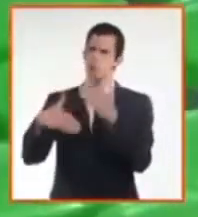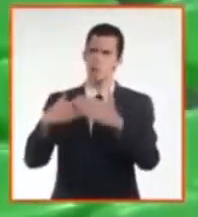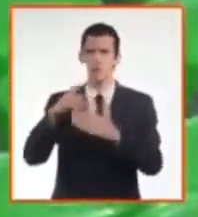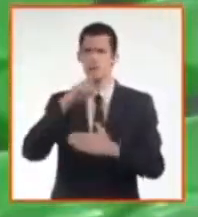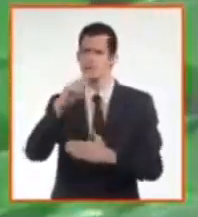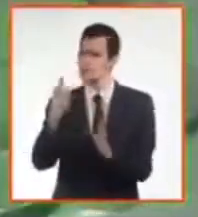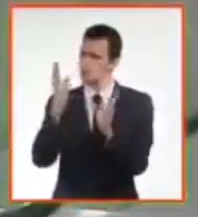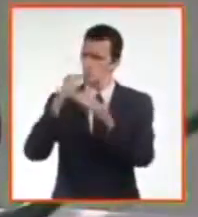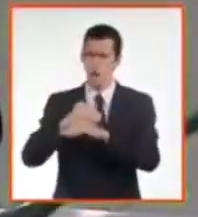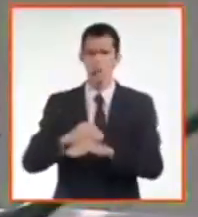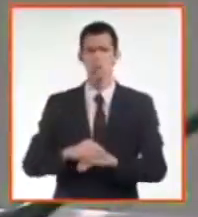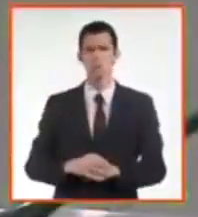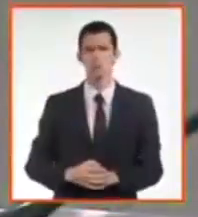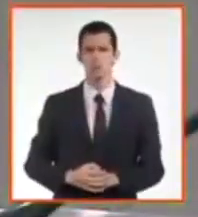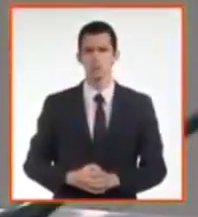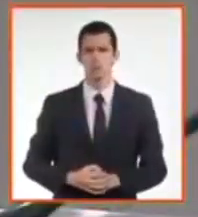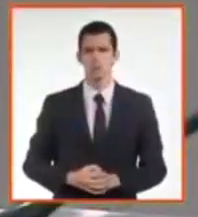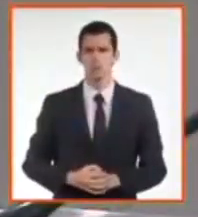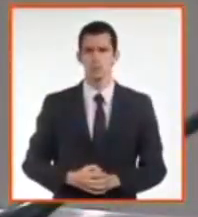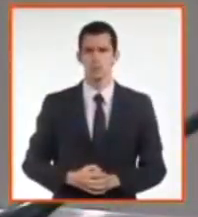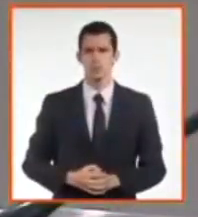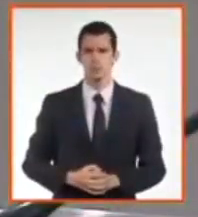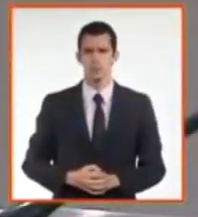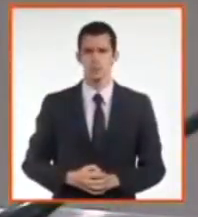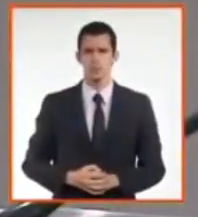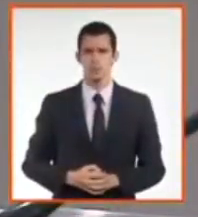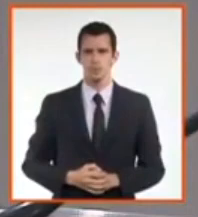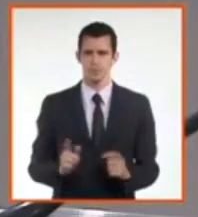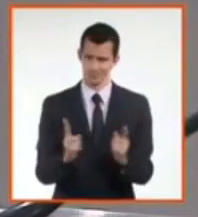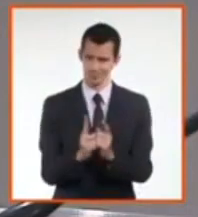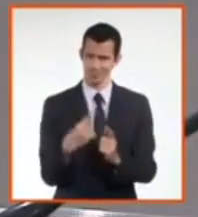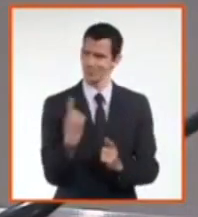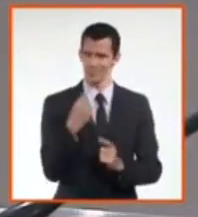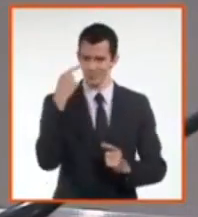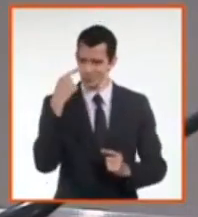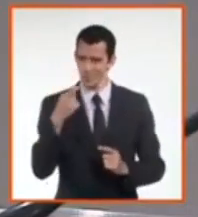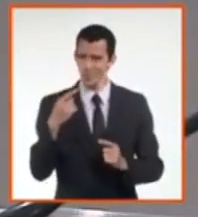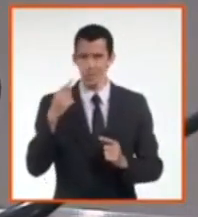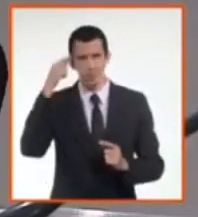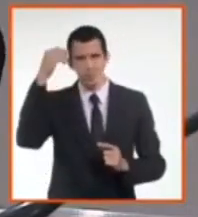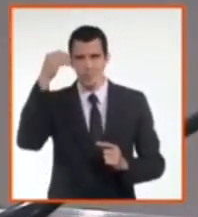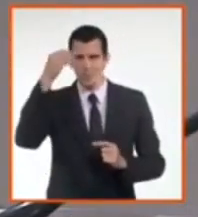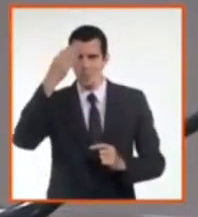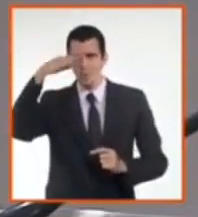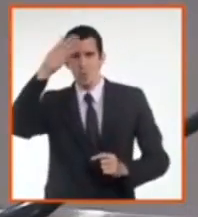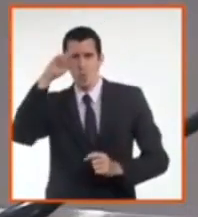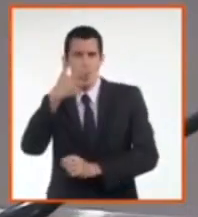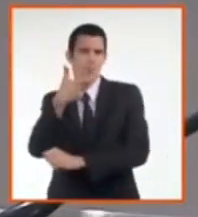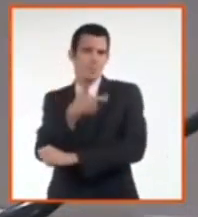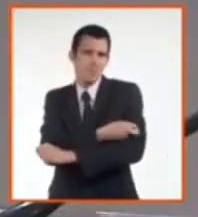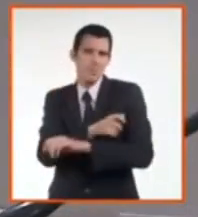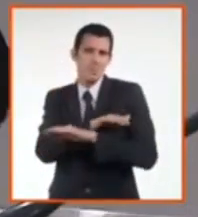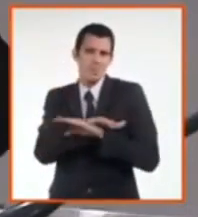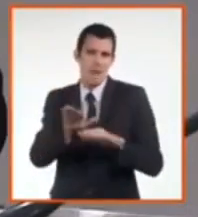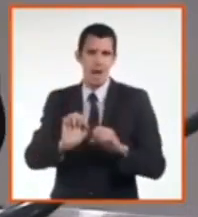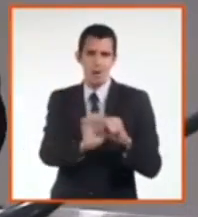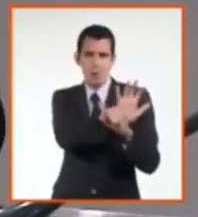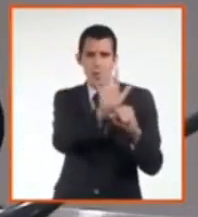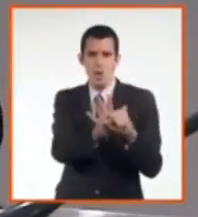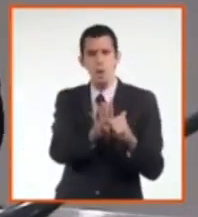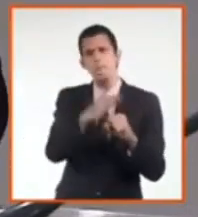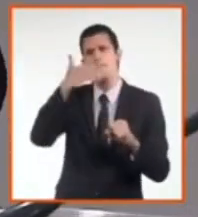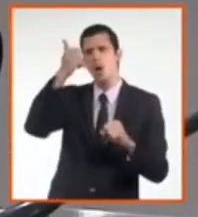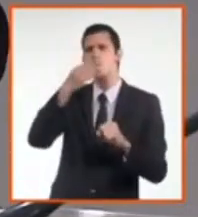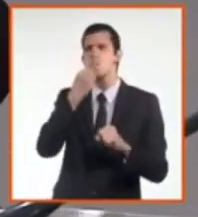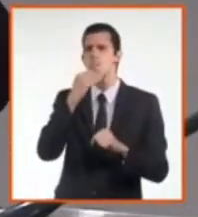y en esto se ha avanzado bastante en nosotros pensamos que vamos a poder tener en nuestro país una vacuna actualizada contra